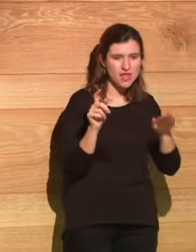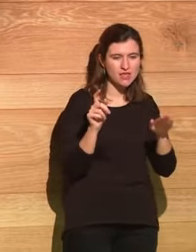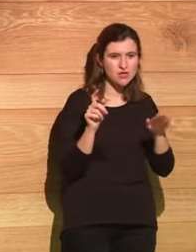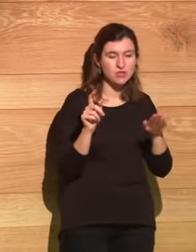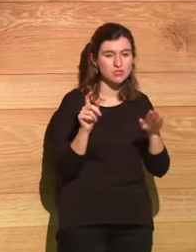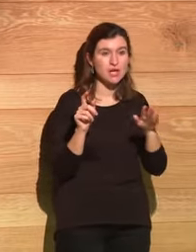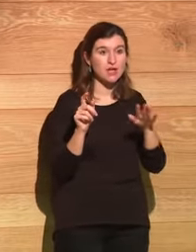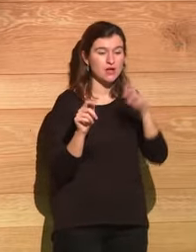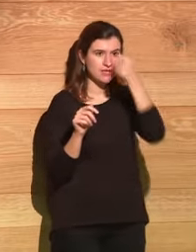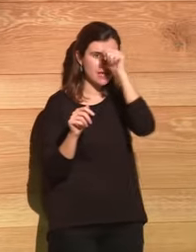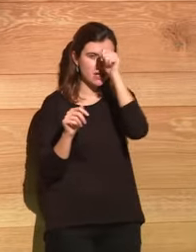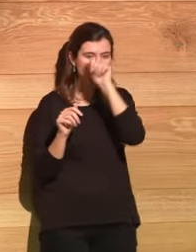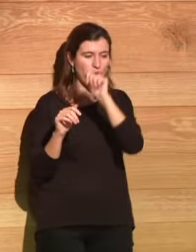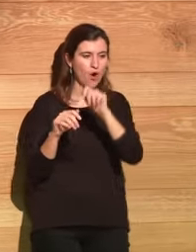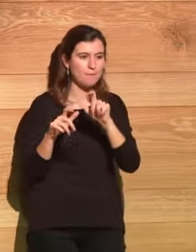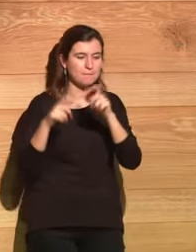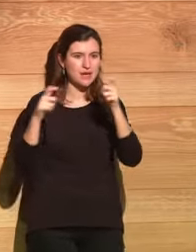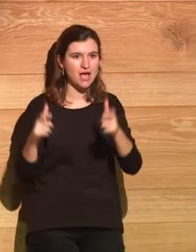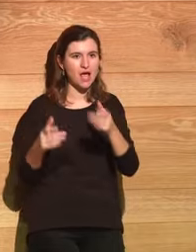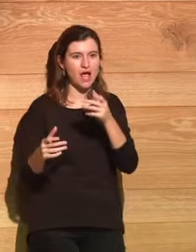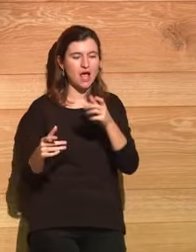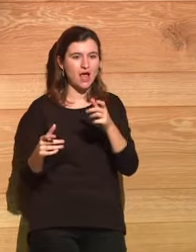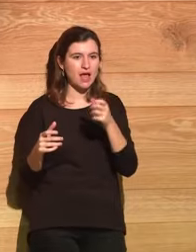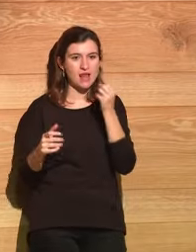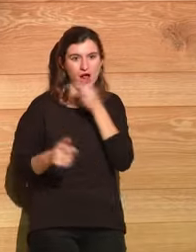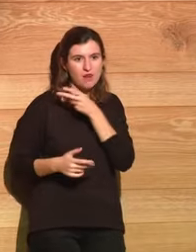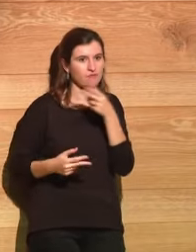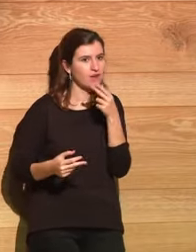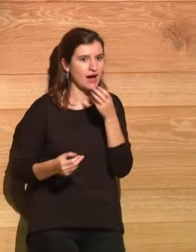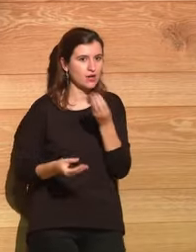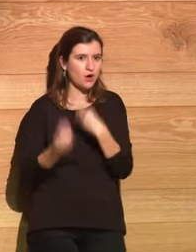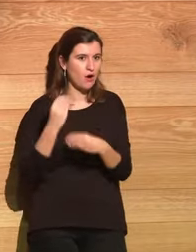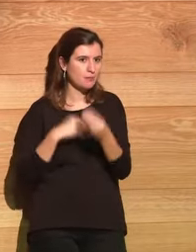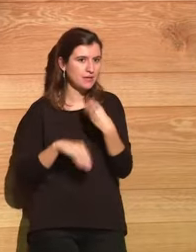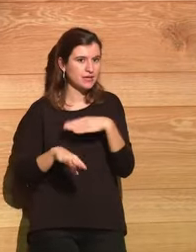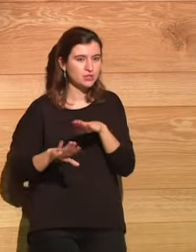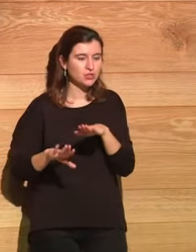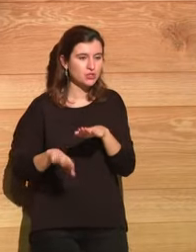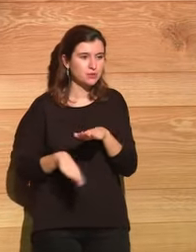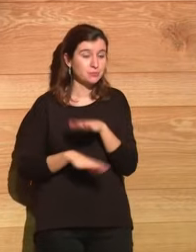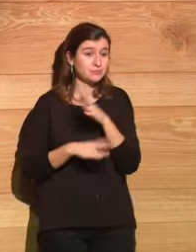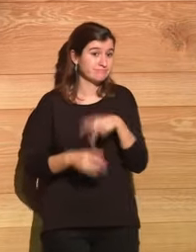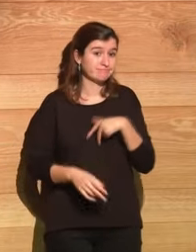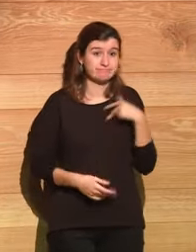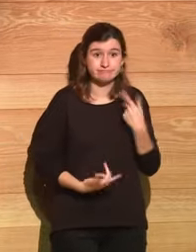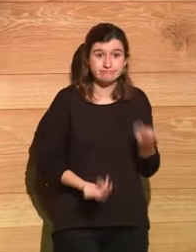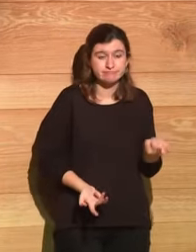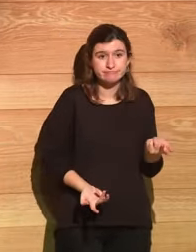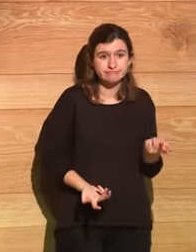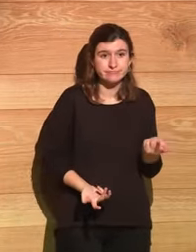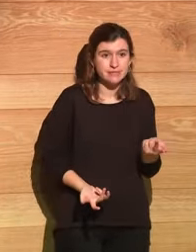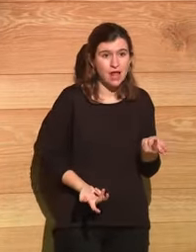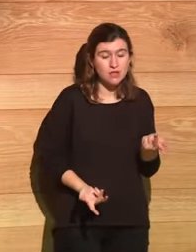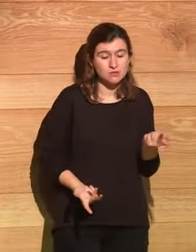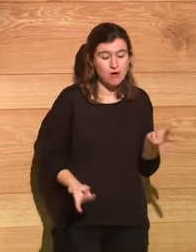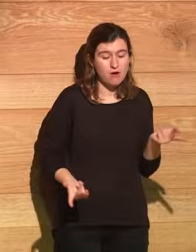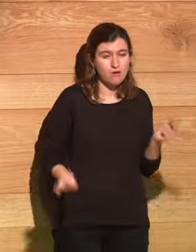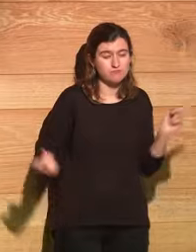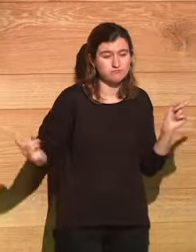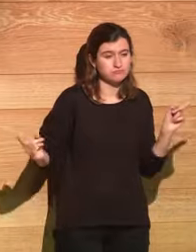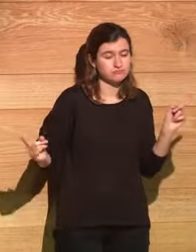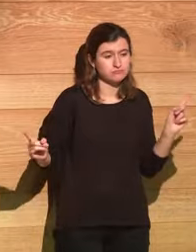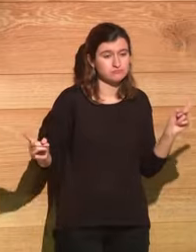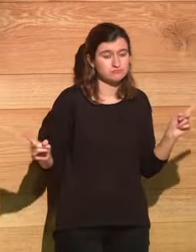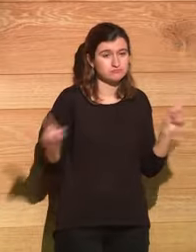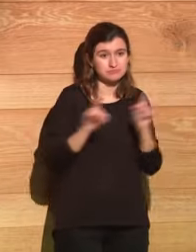esté todo el día en el ágora tomando pinchos y vinos, pues lógicamente hace que el encuentro sea muy complicado.